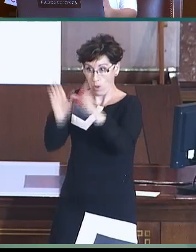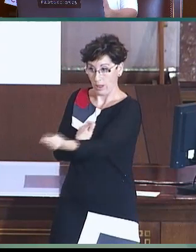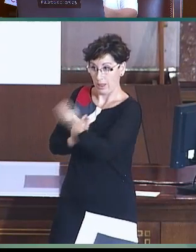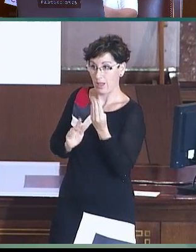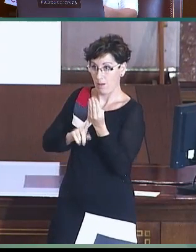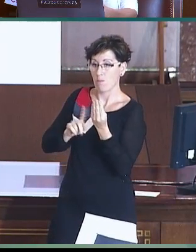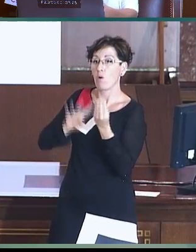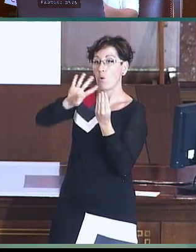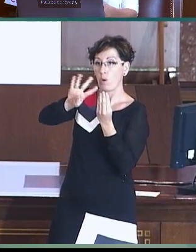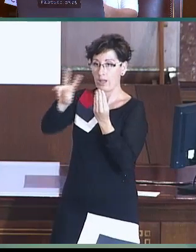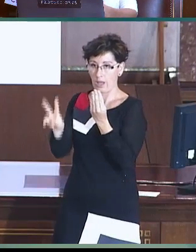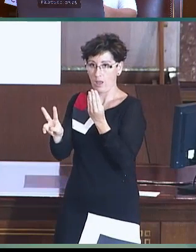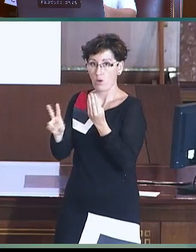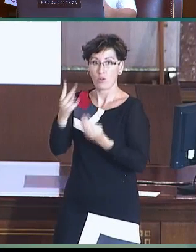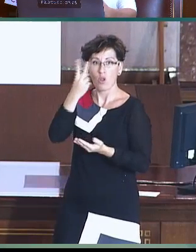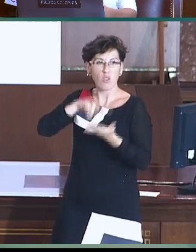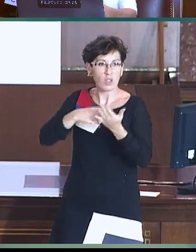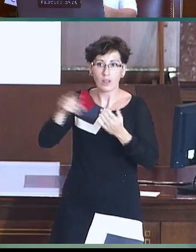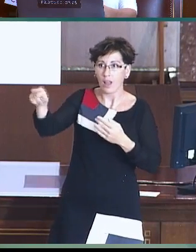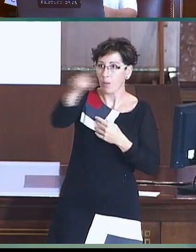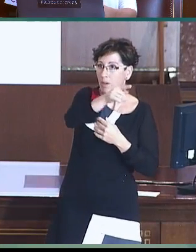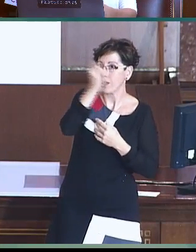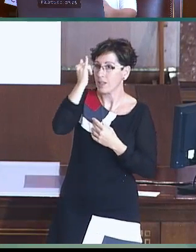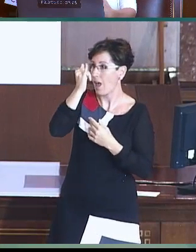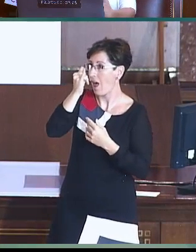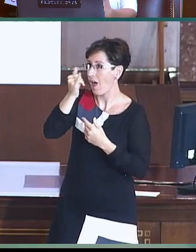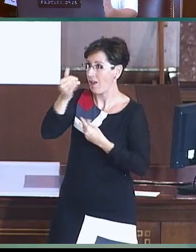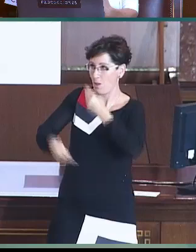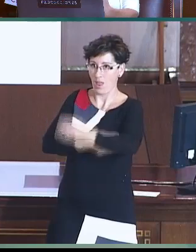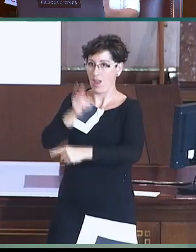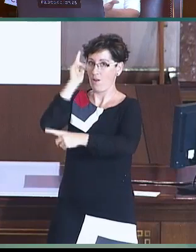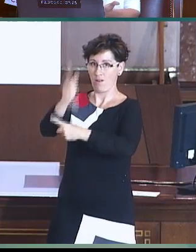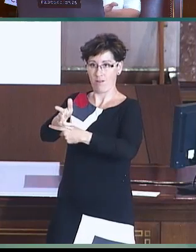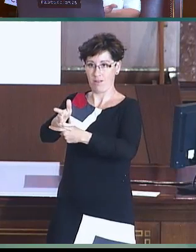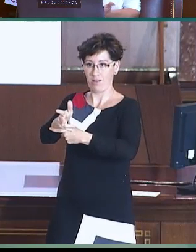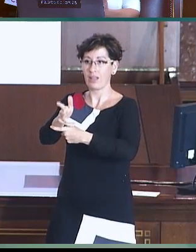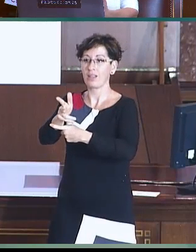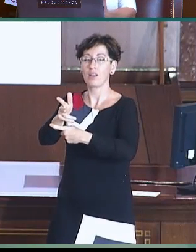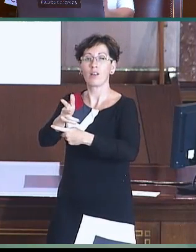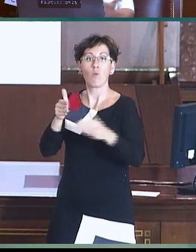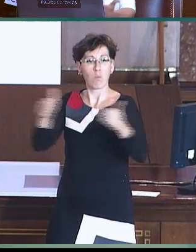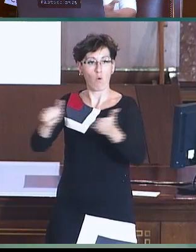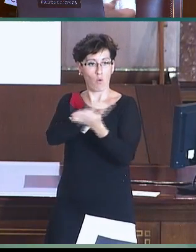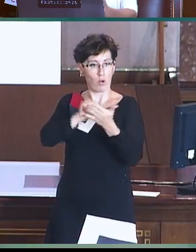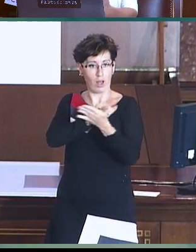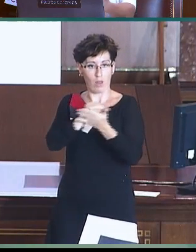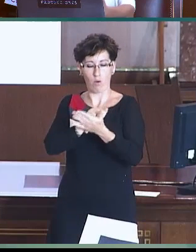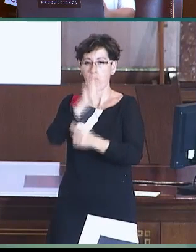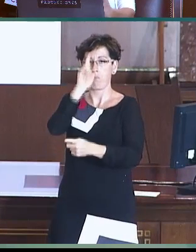Lo hicimos con dos intérpretes que están por aquí, Juan Manuel y Judith. Hicimos un primer borrador para ver